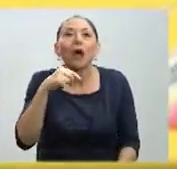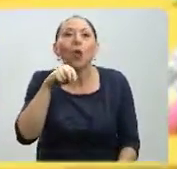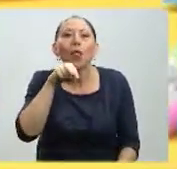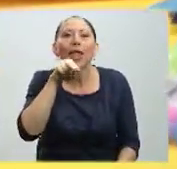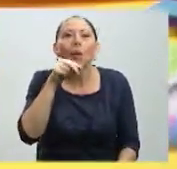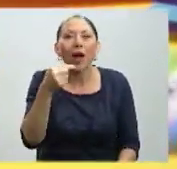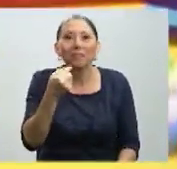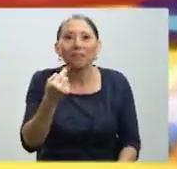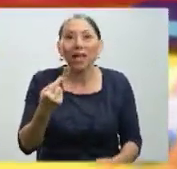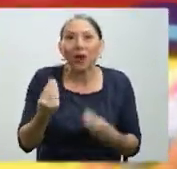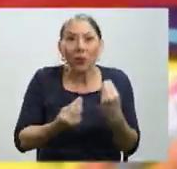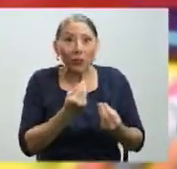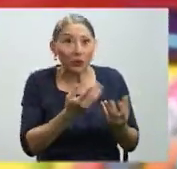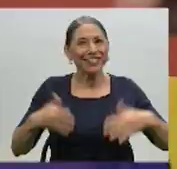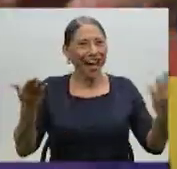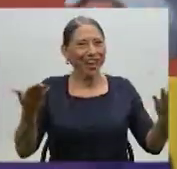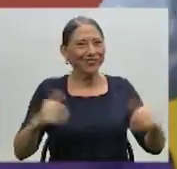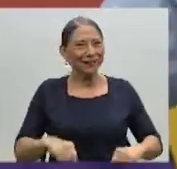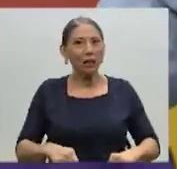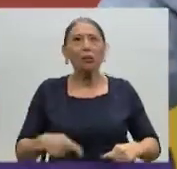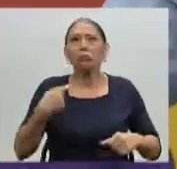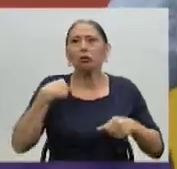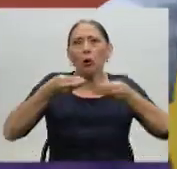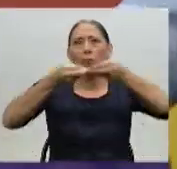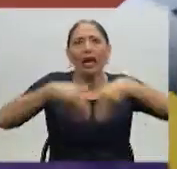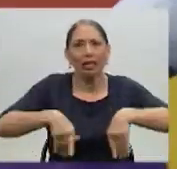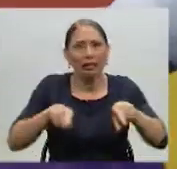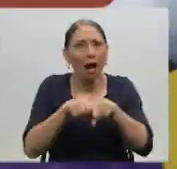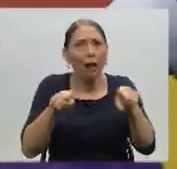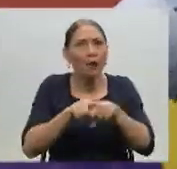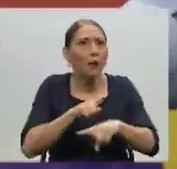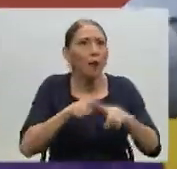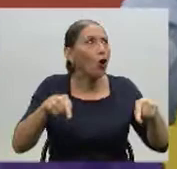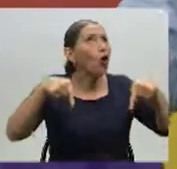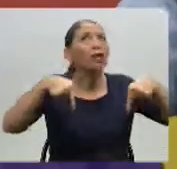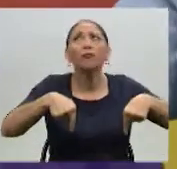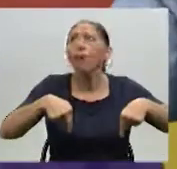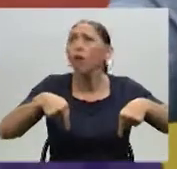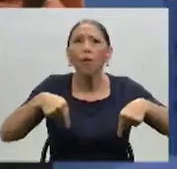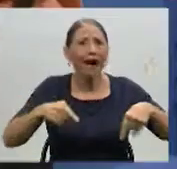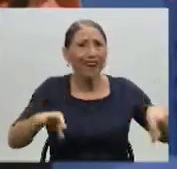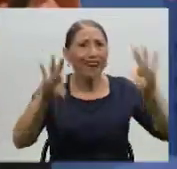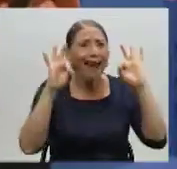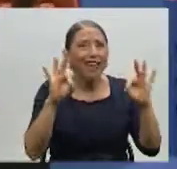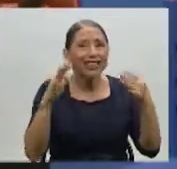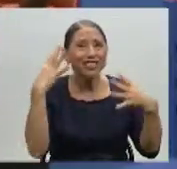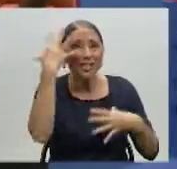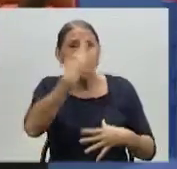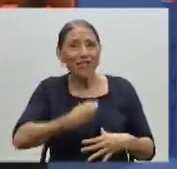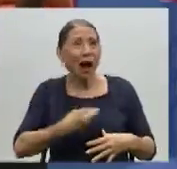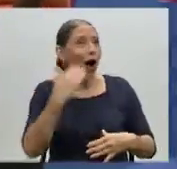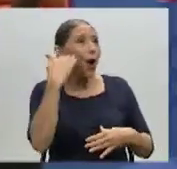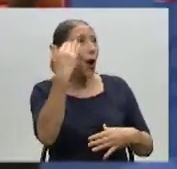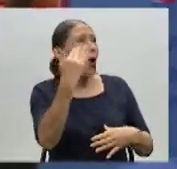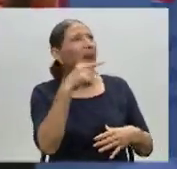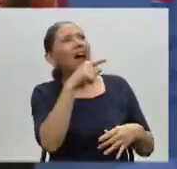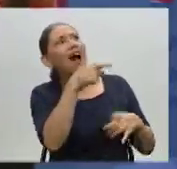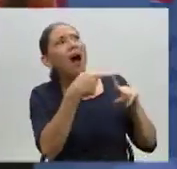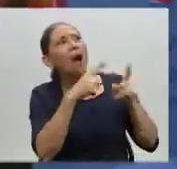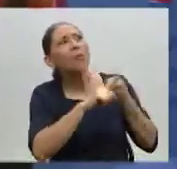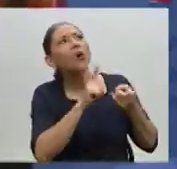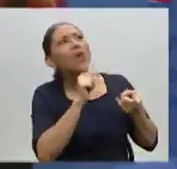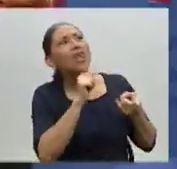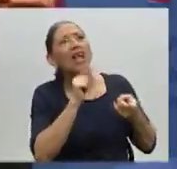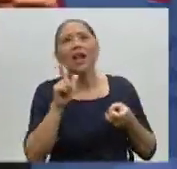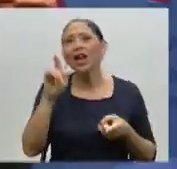un pedacito de rojo bien delgadito. Ay, sí, me perdí un poquito, pero qué chivo es este lugar. Hola, Fernando. Hola. ¿Y ese amigo